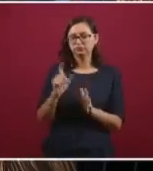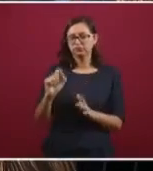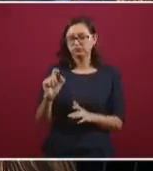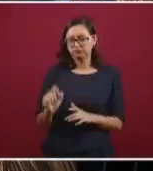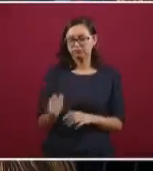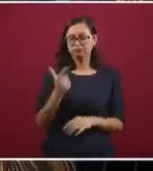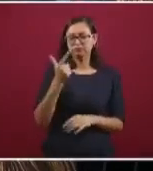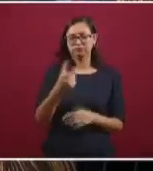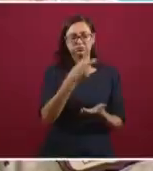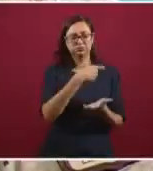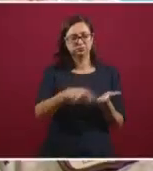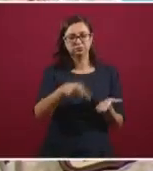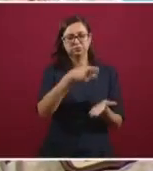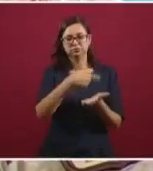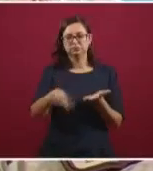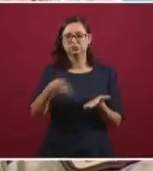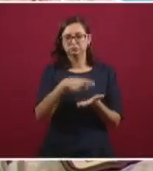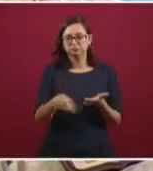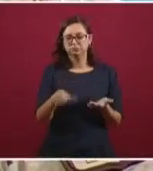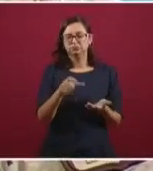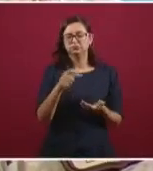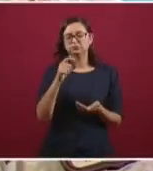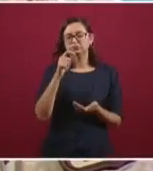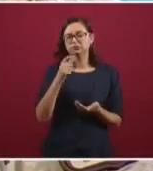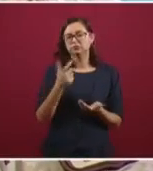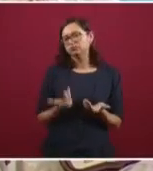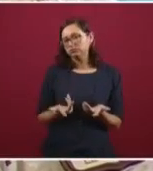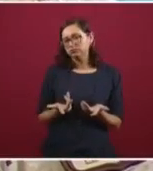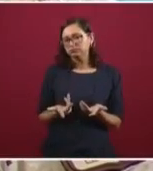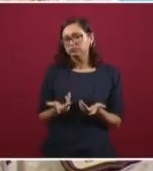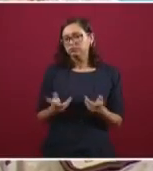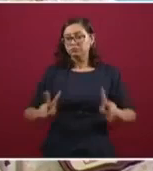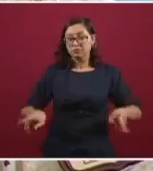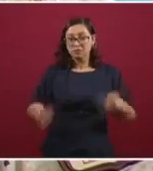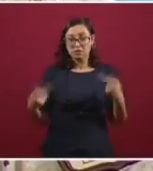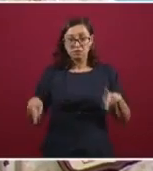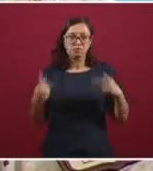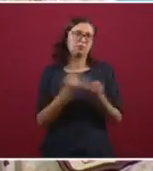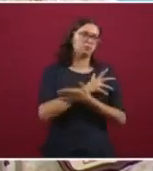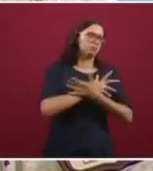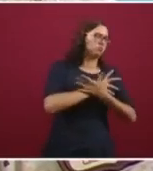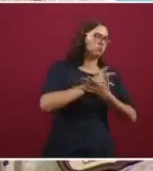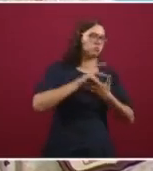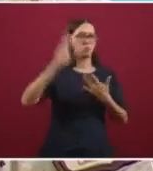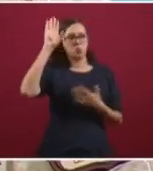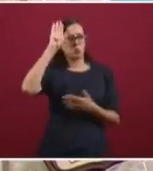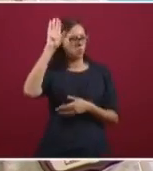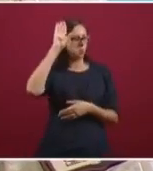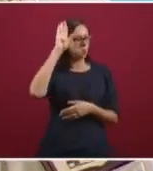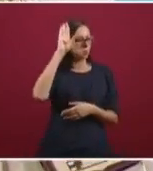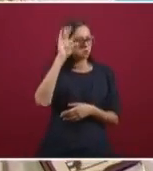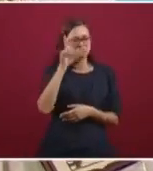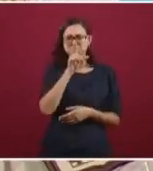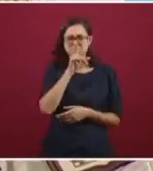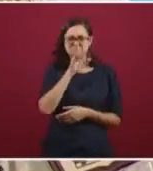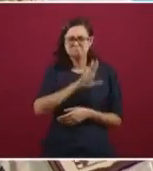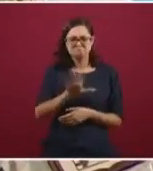han adquirido. No se está haciendo una venta indiscriminada de armamento, como se cita,